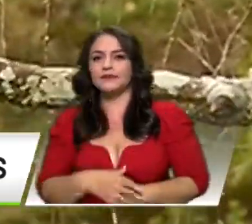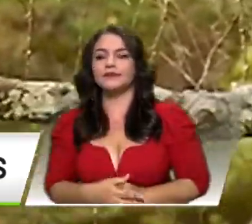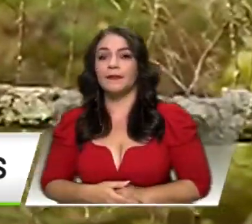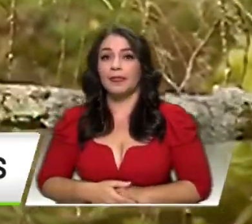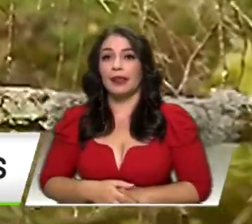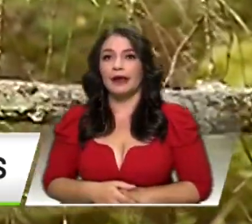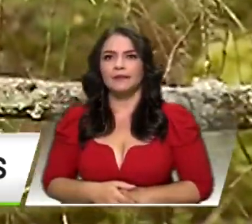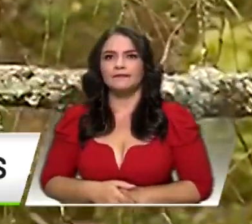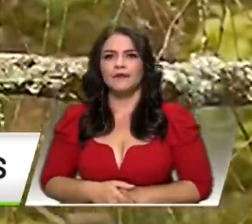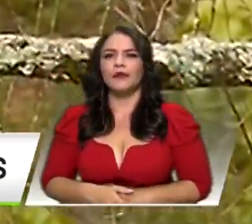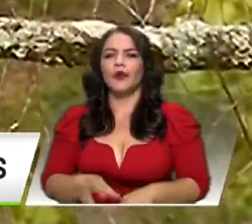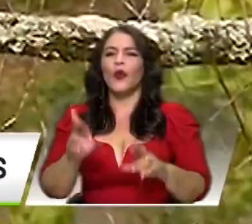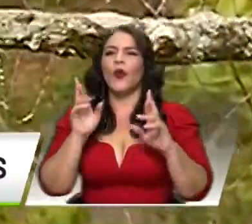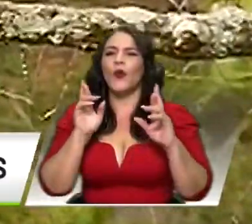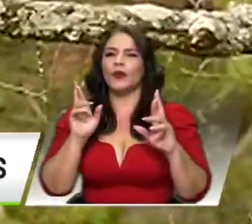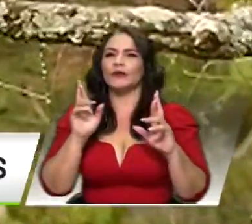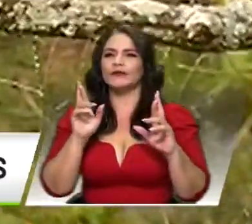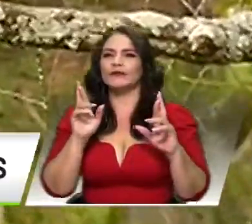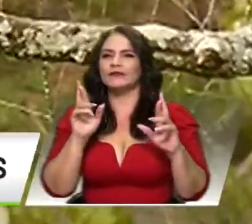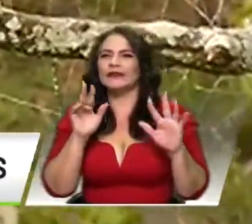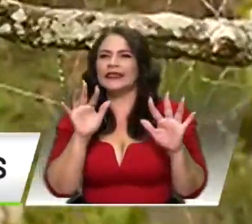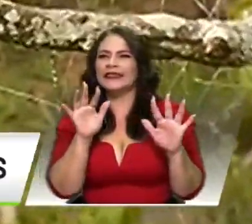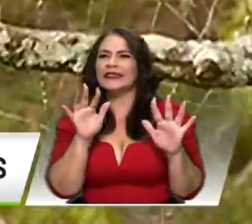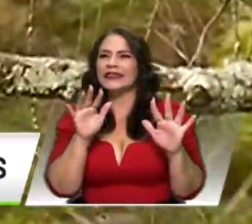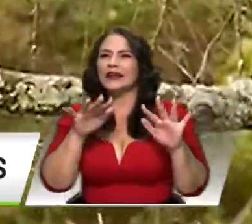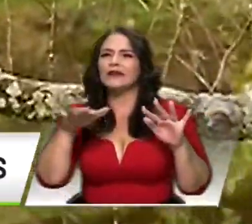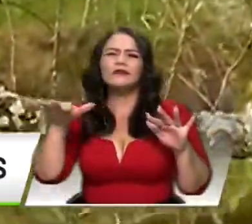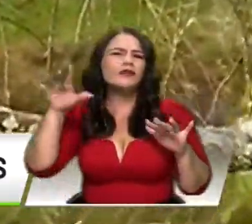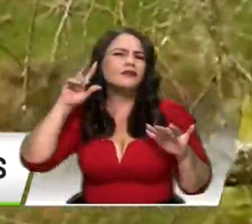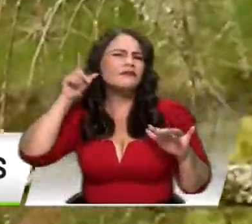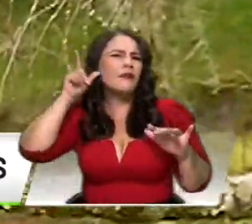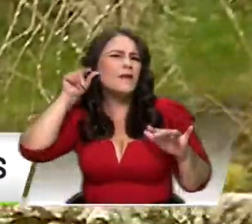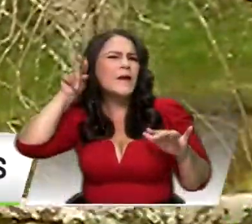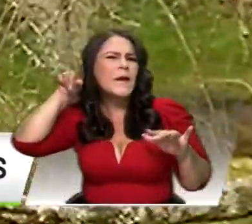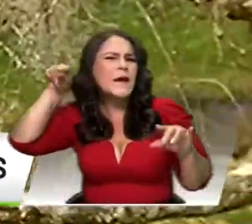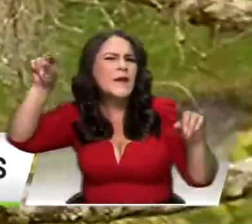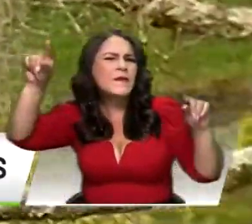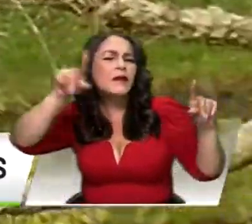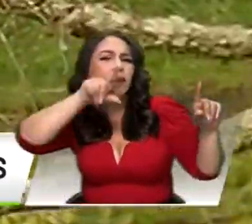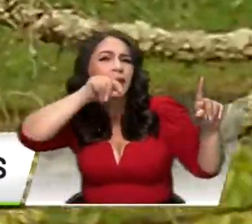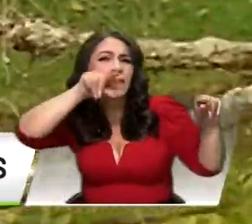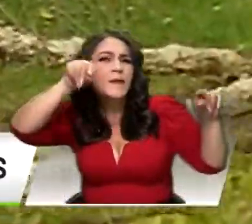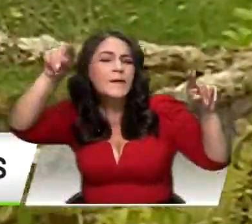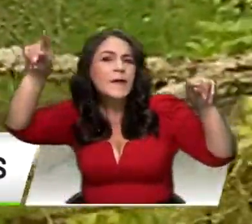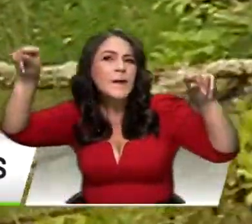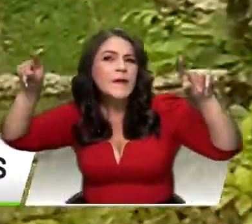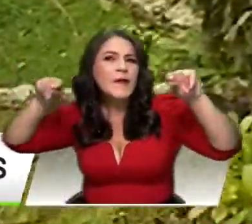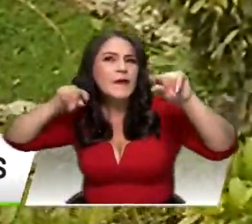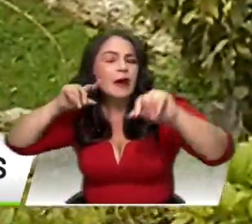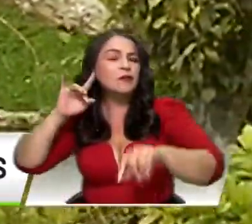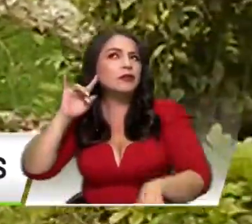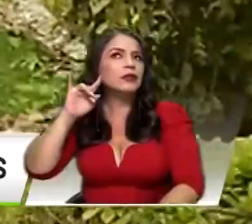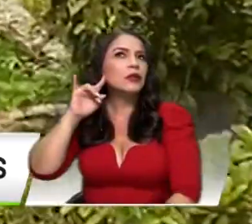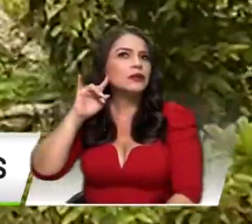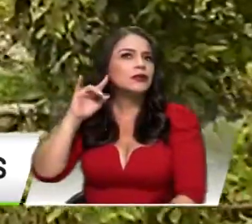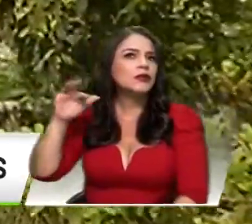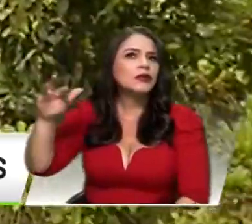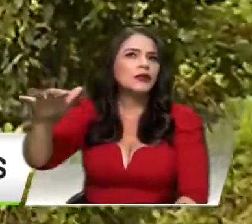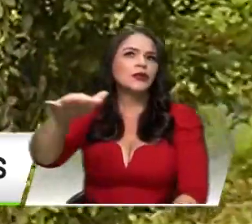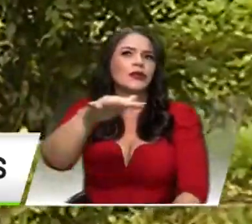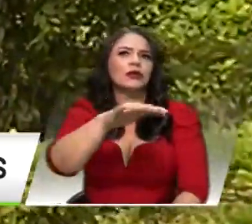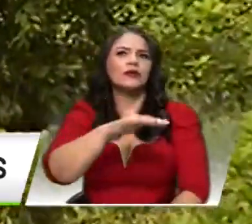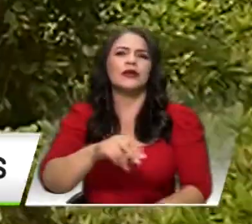ojalá alcanzaran ustedes a escuchar el canto de los pájaros que a esta hora logramos nosotros evidenciar.